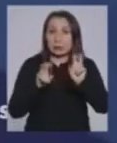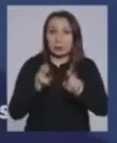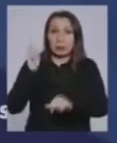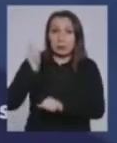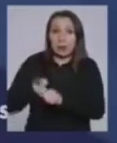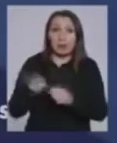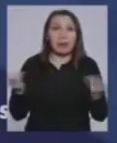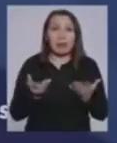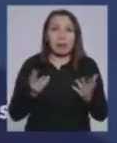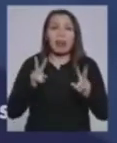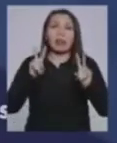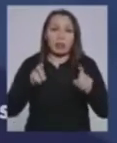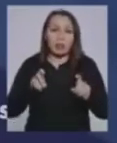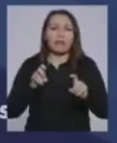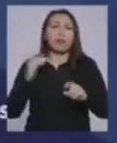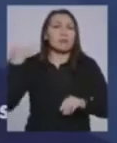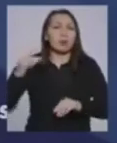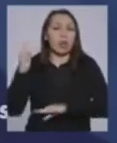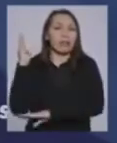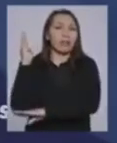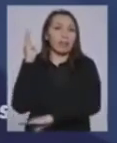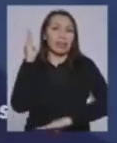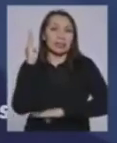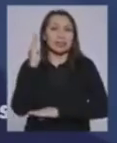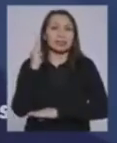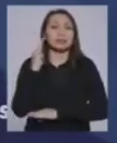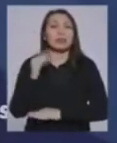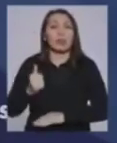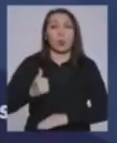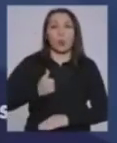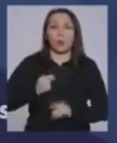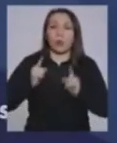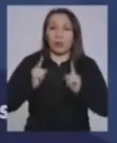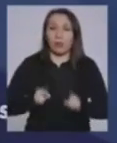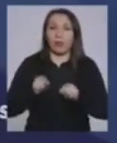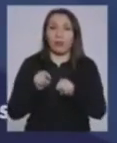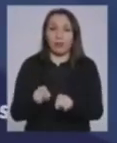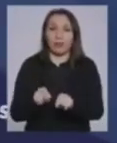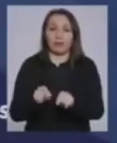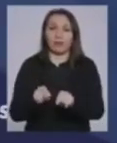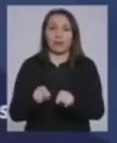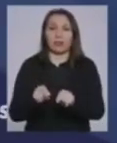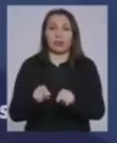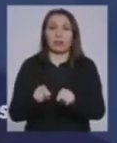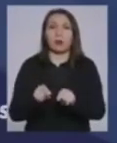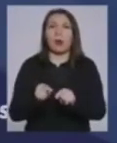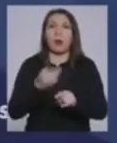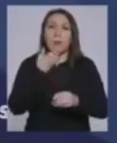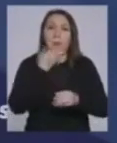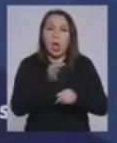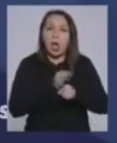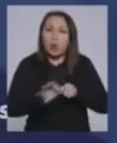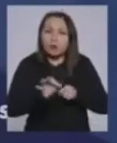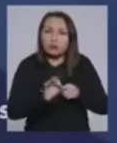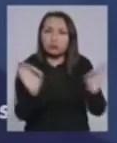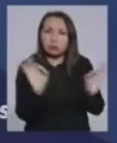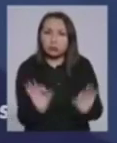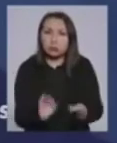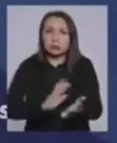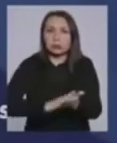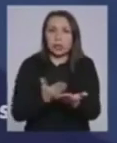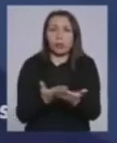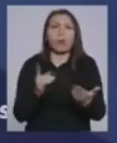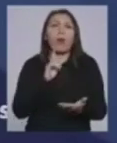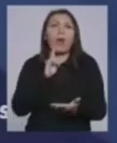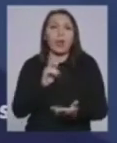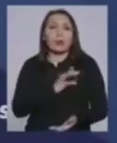tomada tendrá como base la condición de que cumpla la recomendación sanitaria que puede